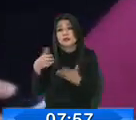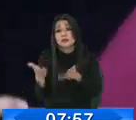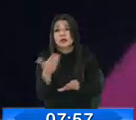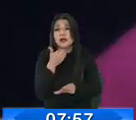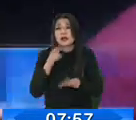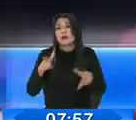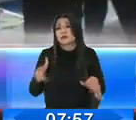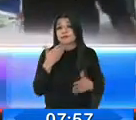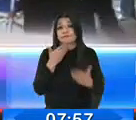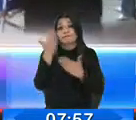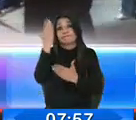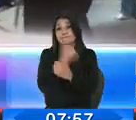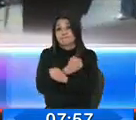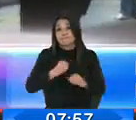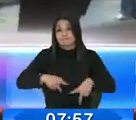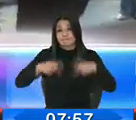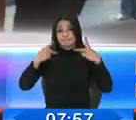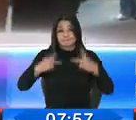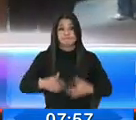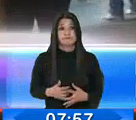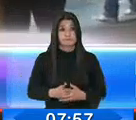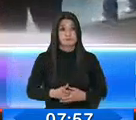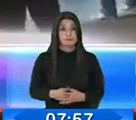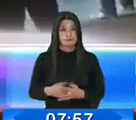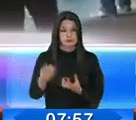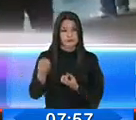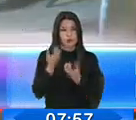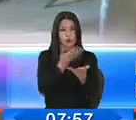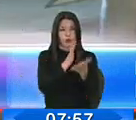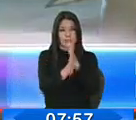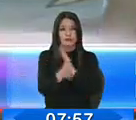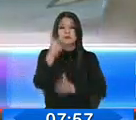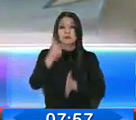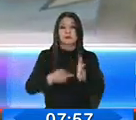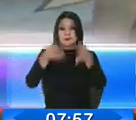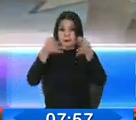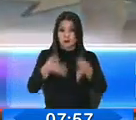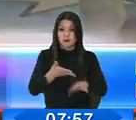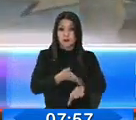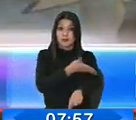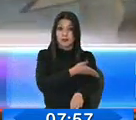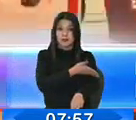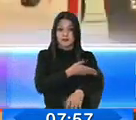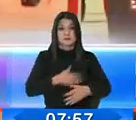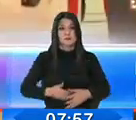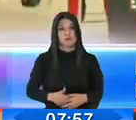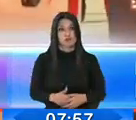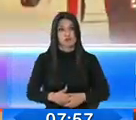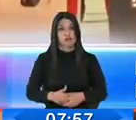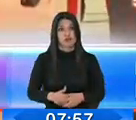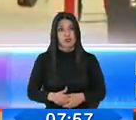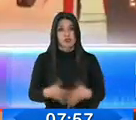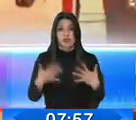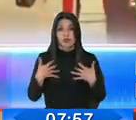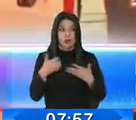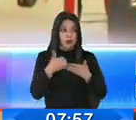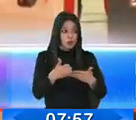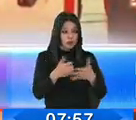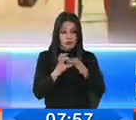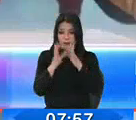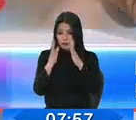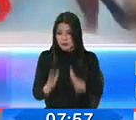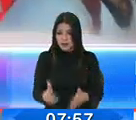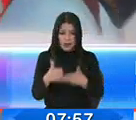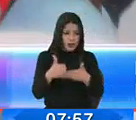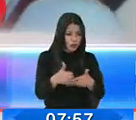Ay, no. Allí narraron algo de lo que ocurrió minutos antes del accidente. Yo traté de ayudar a mis compañeros,